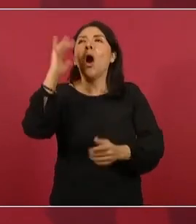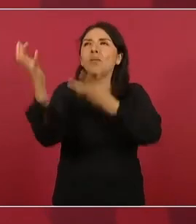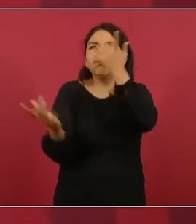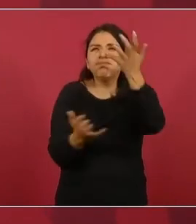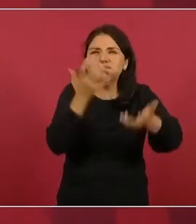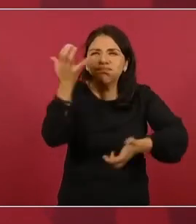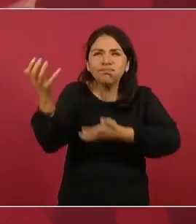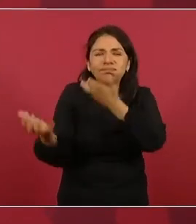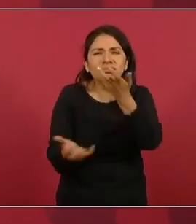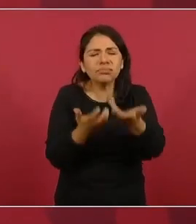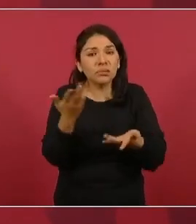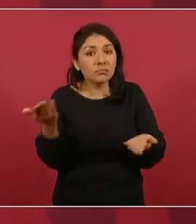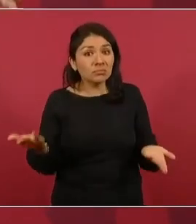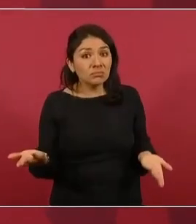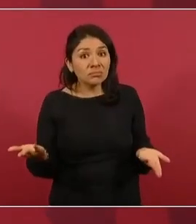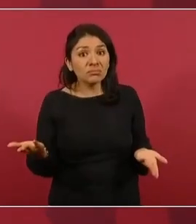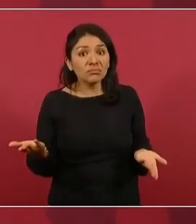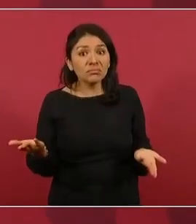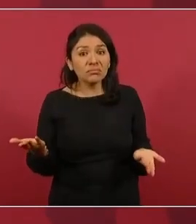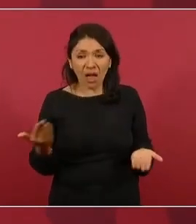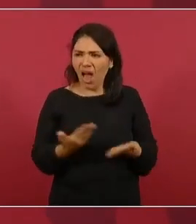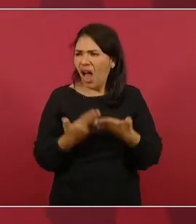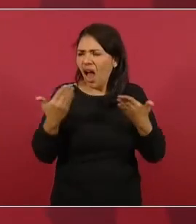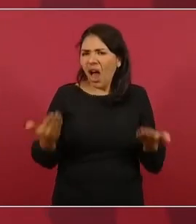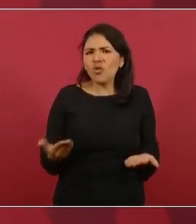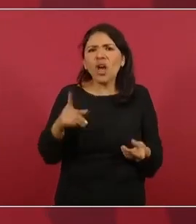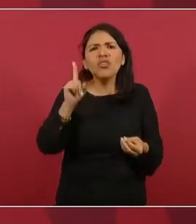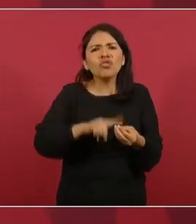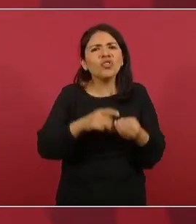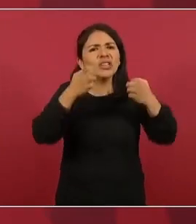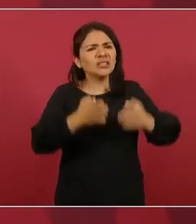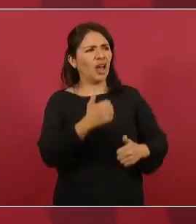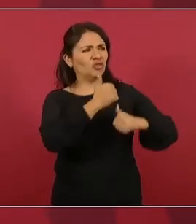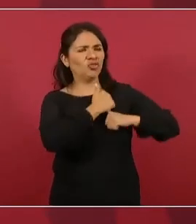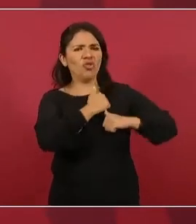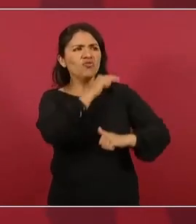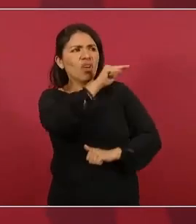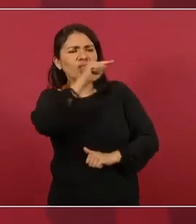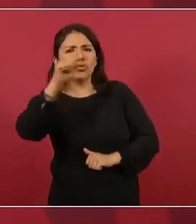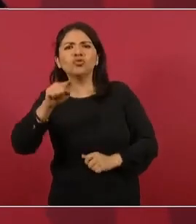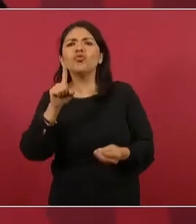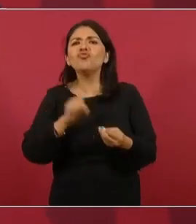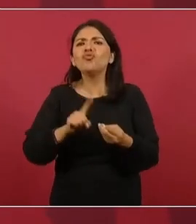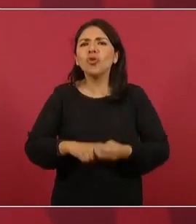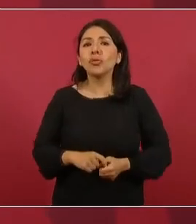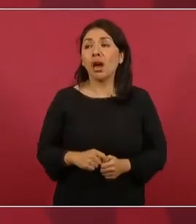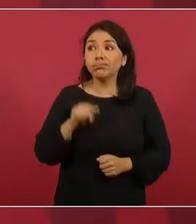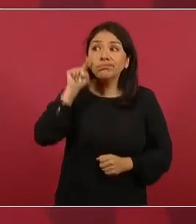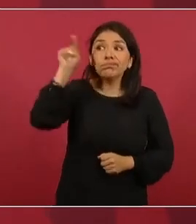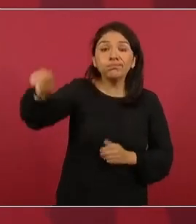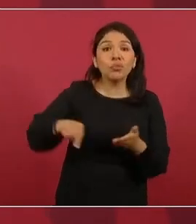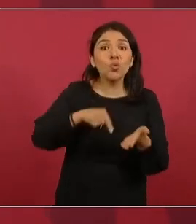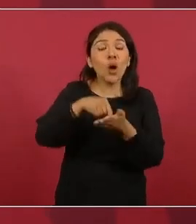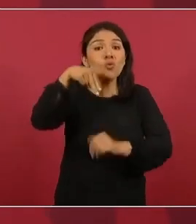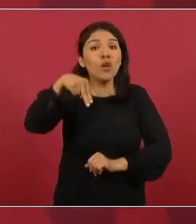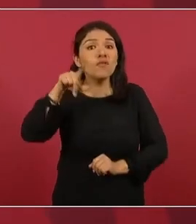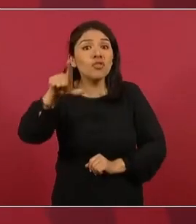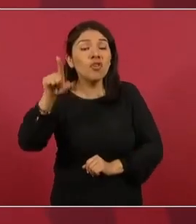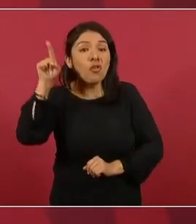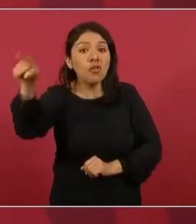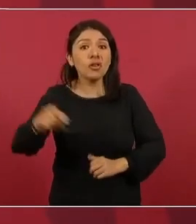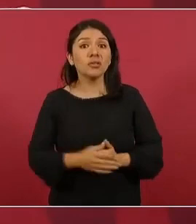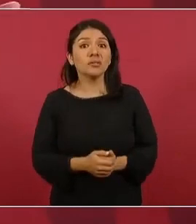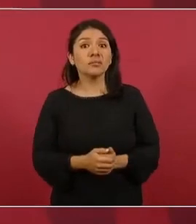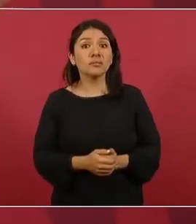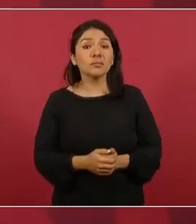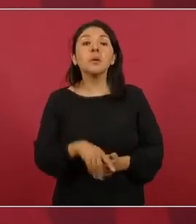incendios. ¿Dónde están ahora los soldados? Pues allá en Nuevo León y